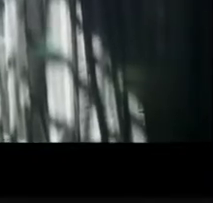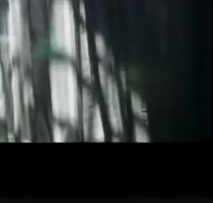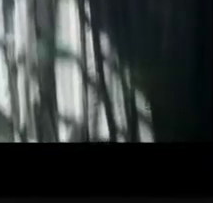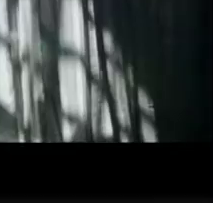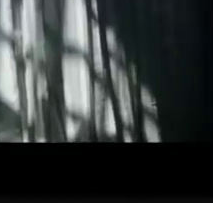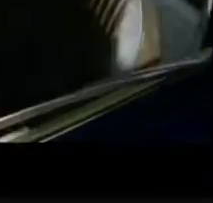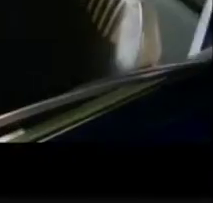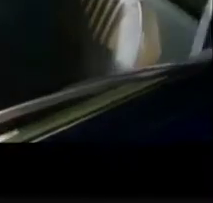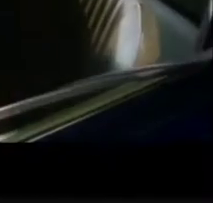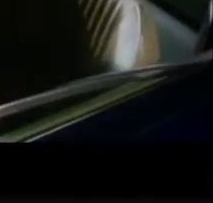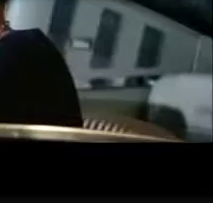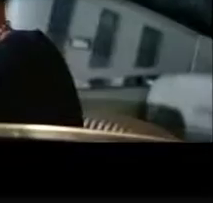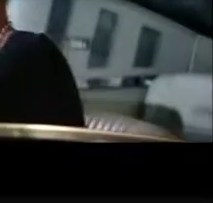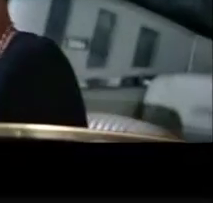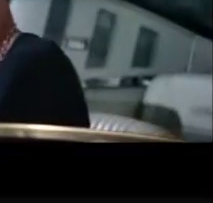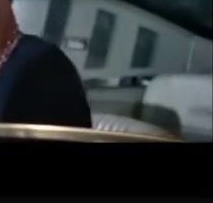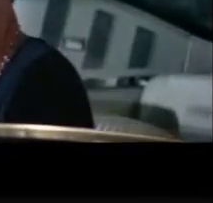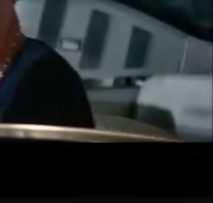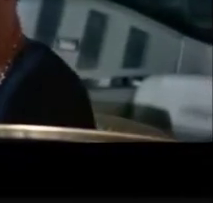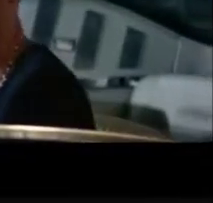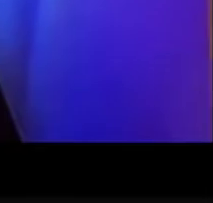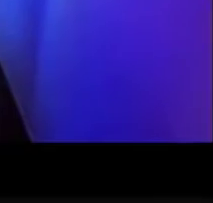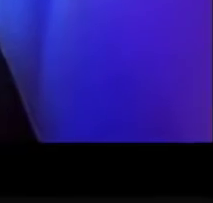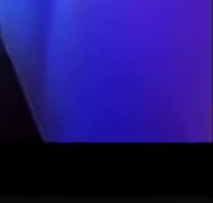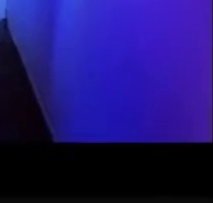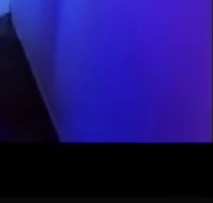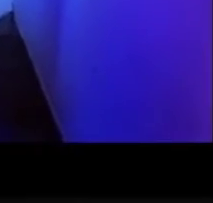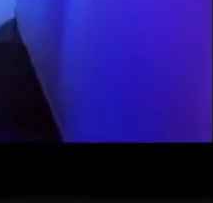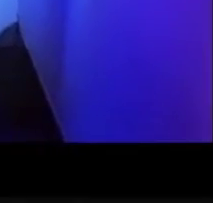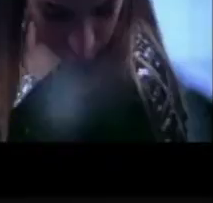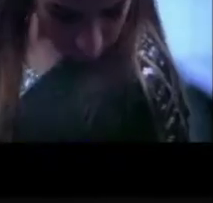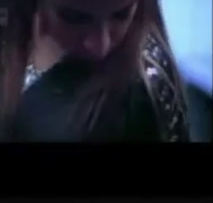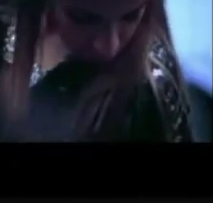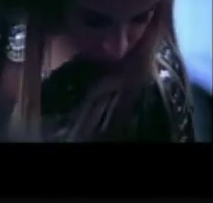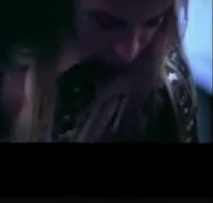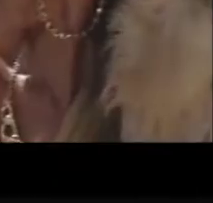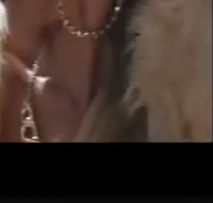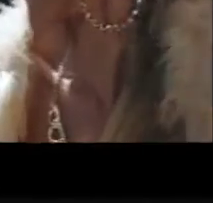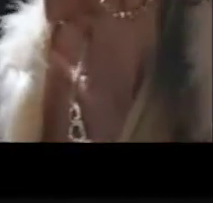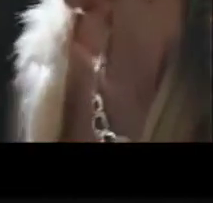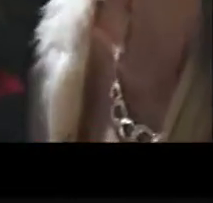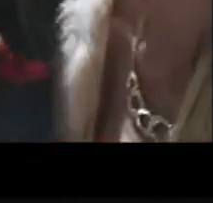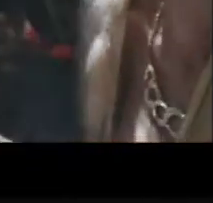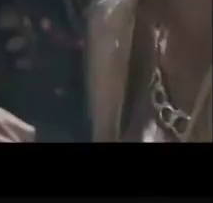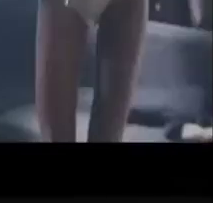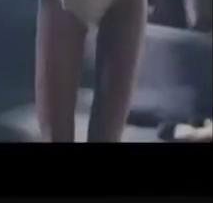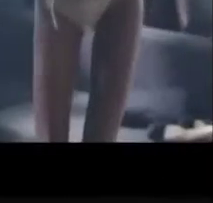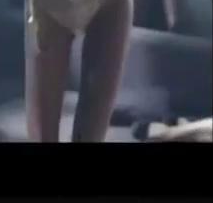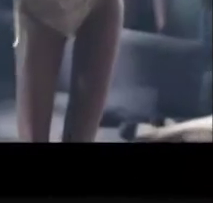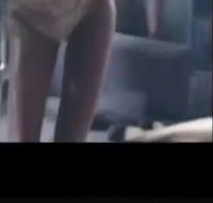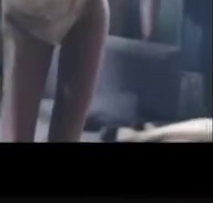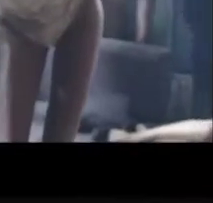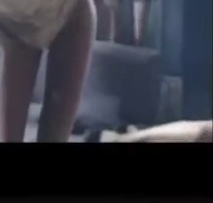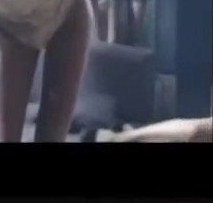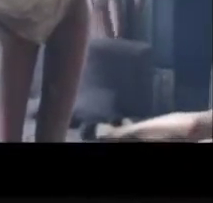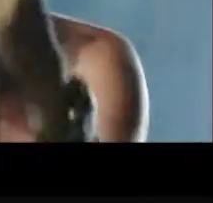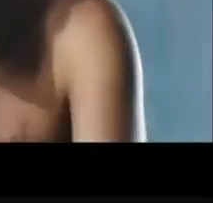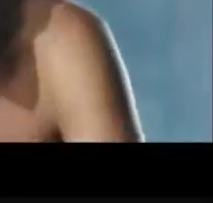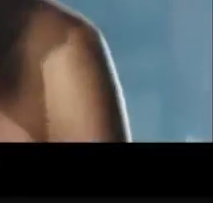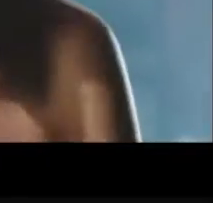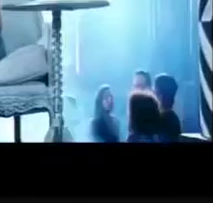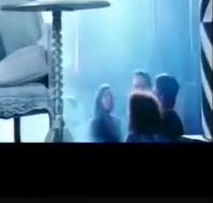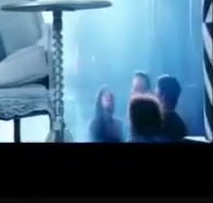eres difícil, llama a tu amiga. Busco pasarme la noche rumbeando. Vámonos a casa, que